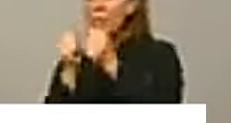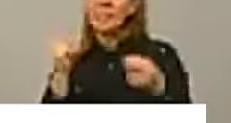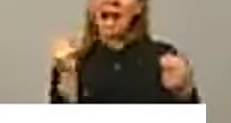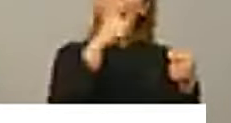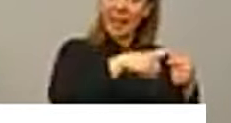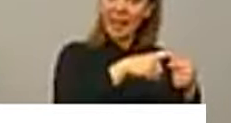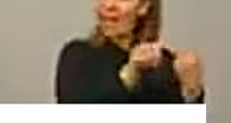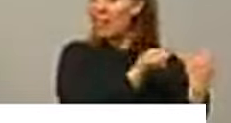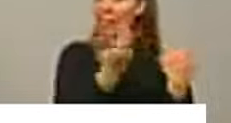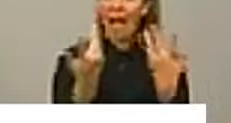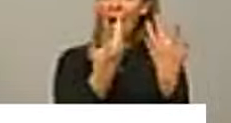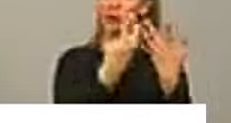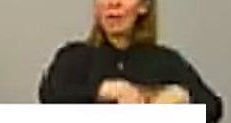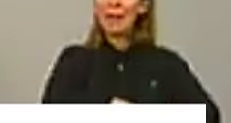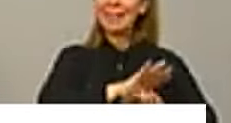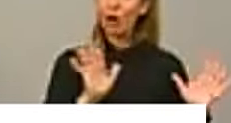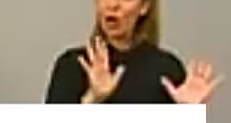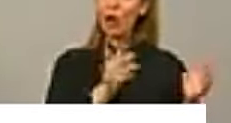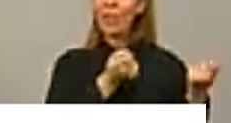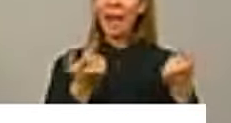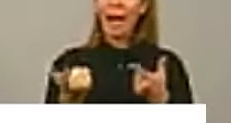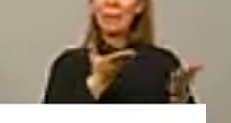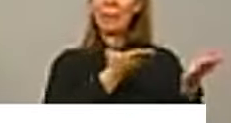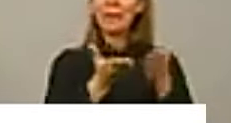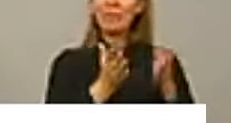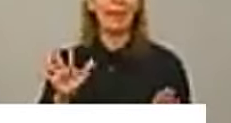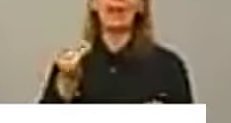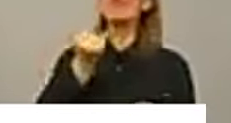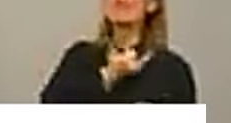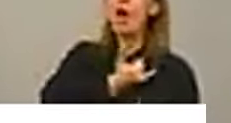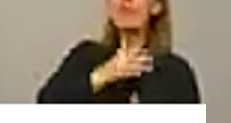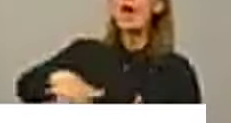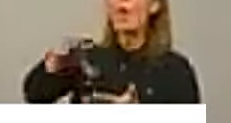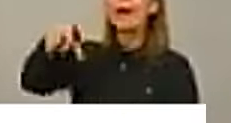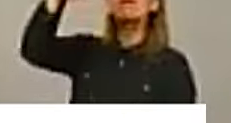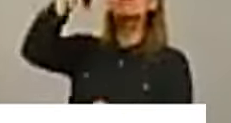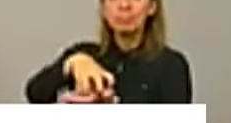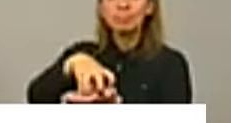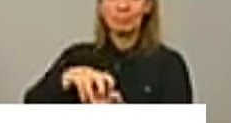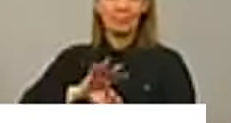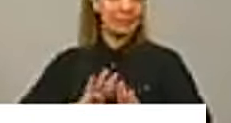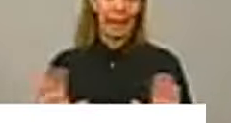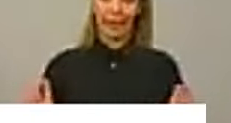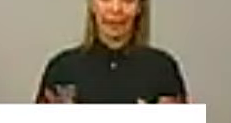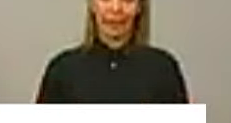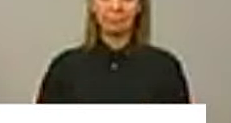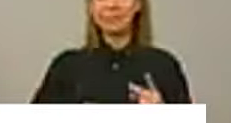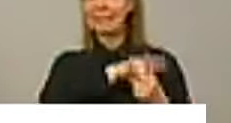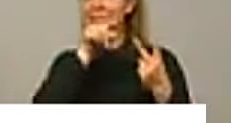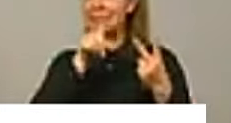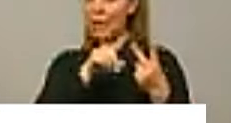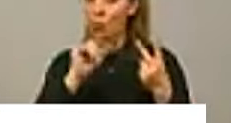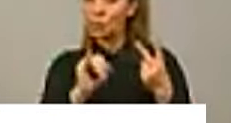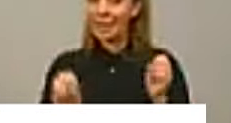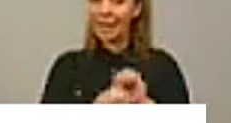tiene todos esos beneficios, más allá de que la provincia lo haga o no. Segundo, no es un boca-river